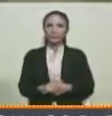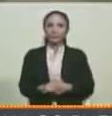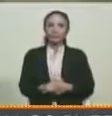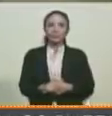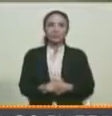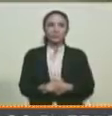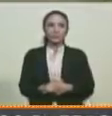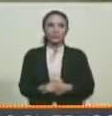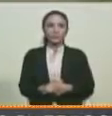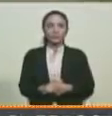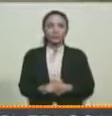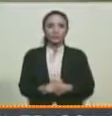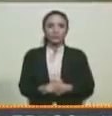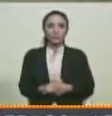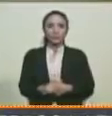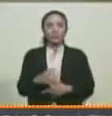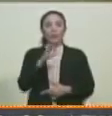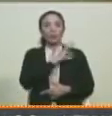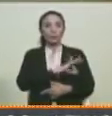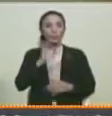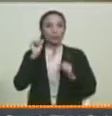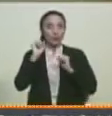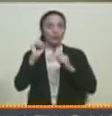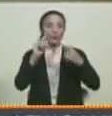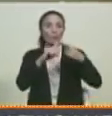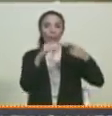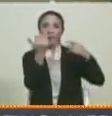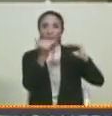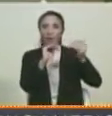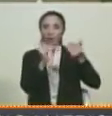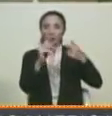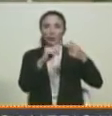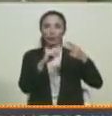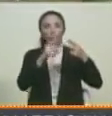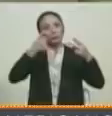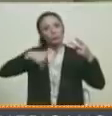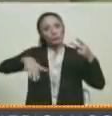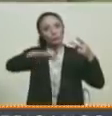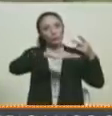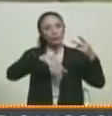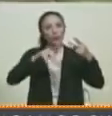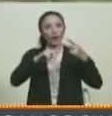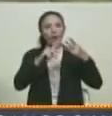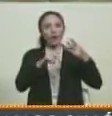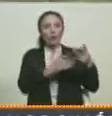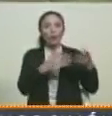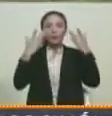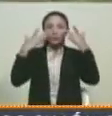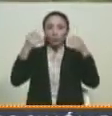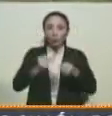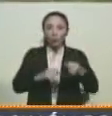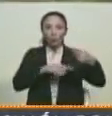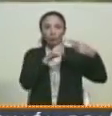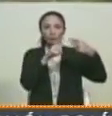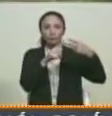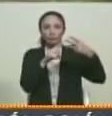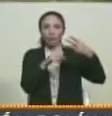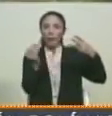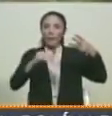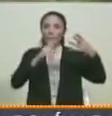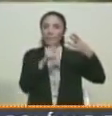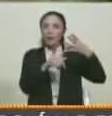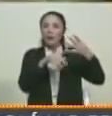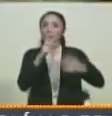Un socialismo ético, soberano, seguro